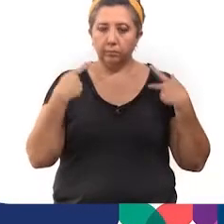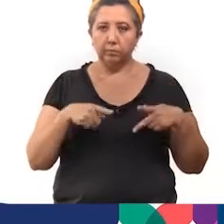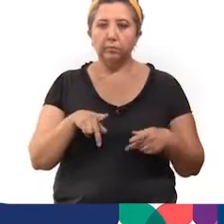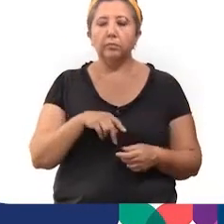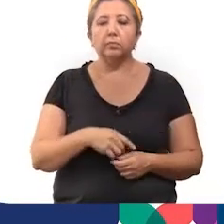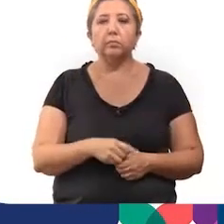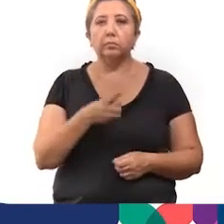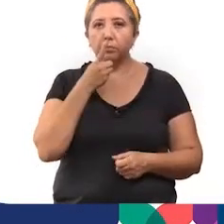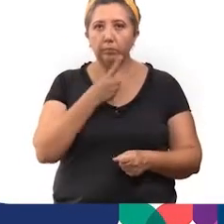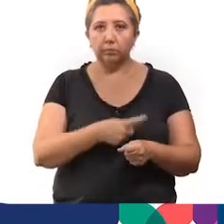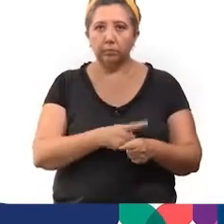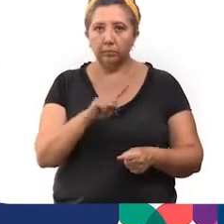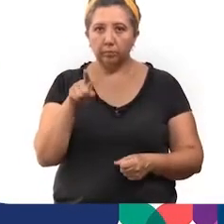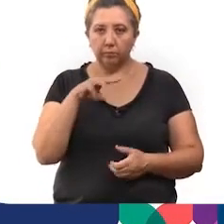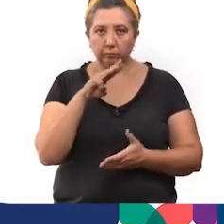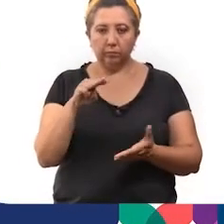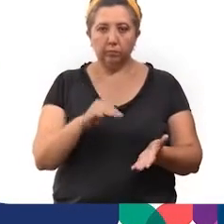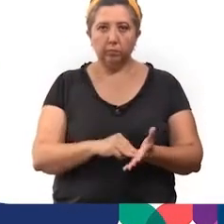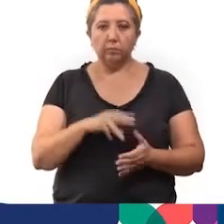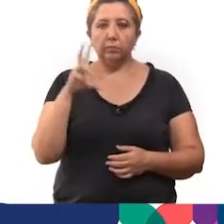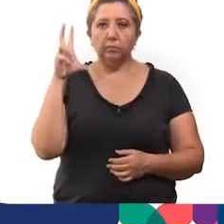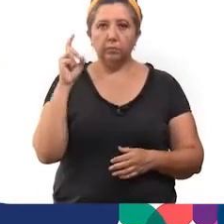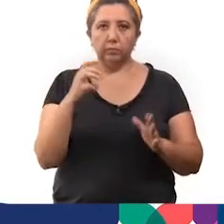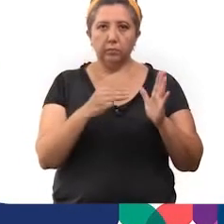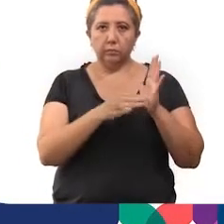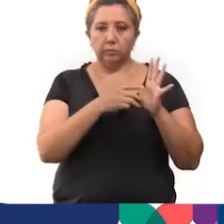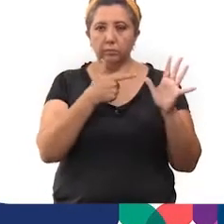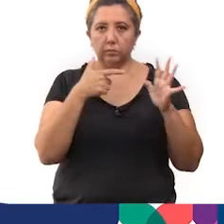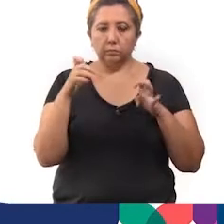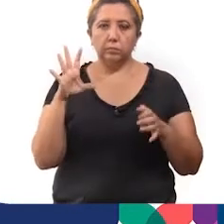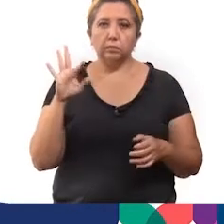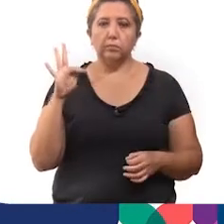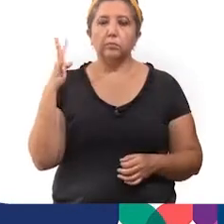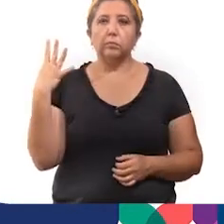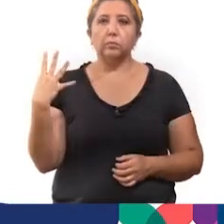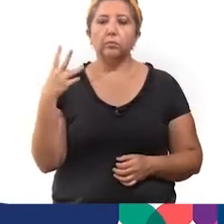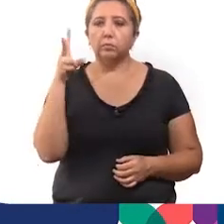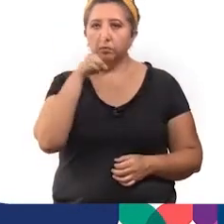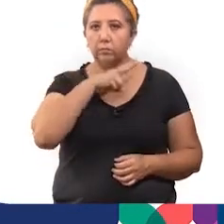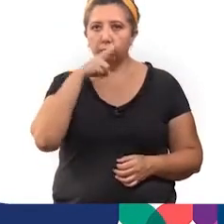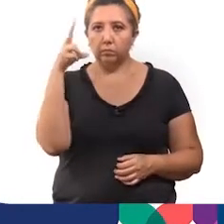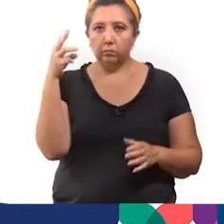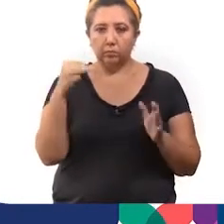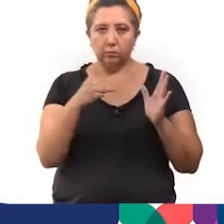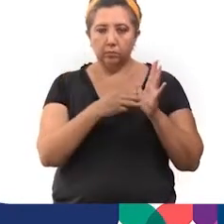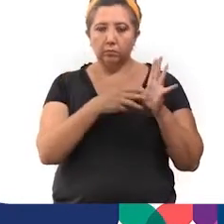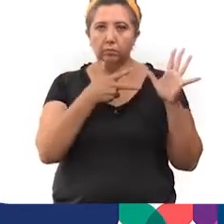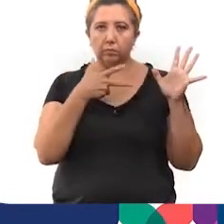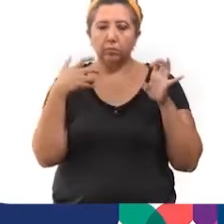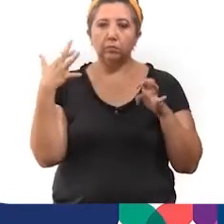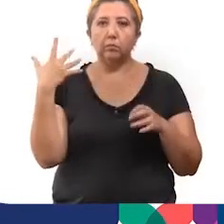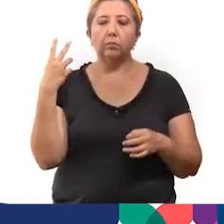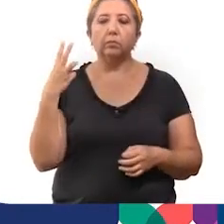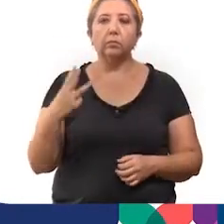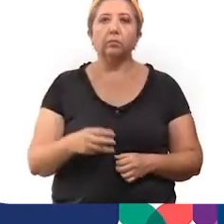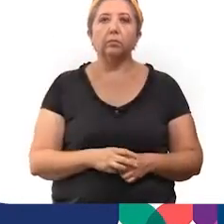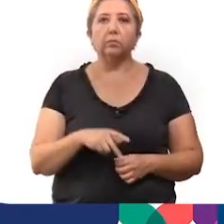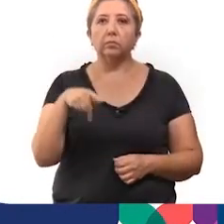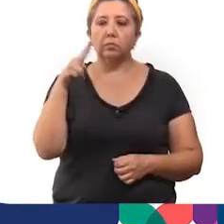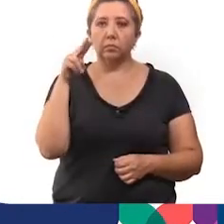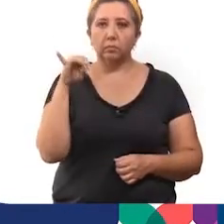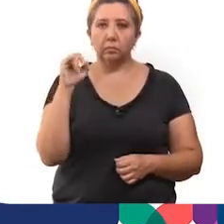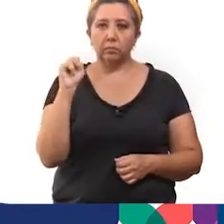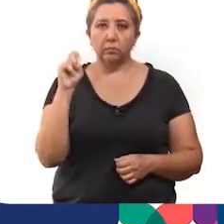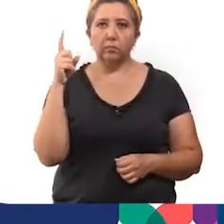personas contagiadas son Mérida con 30.744, Valladolid con 2.853,